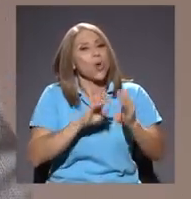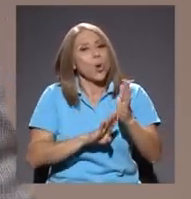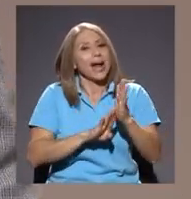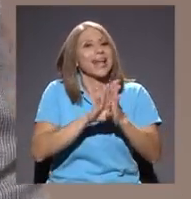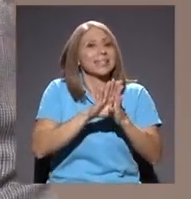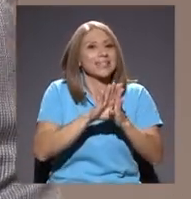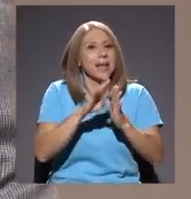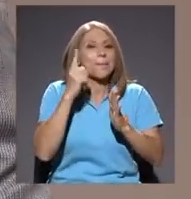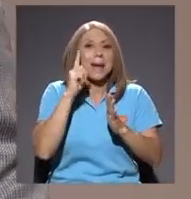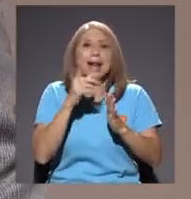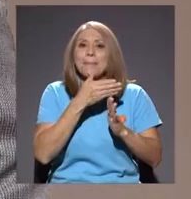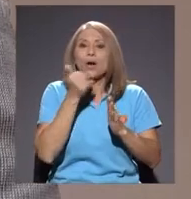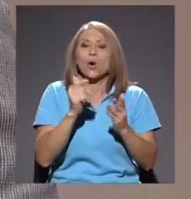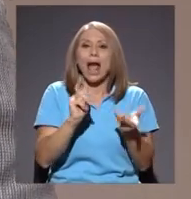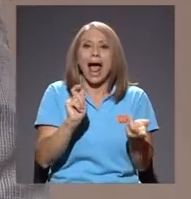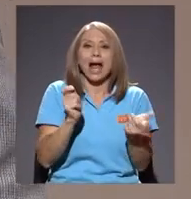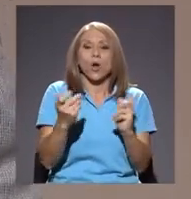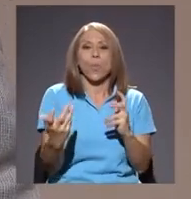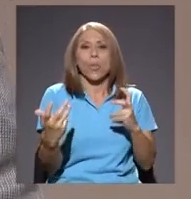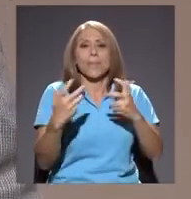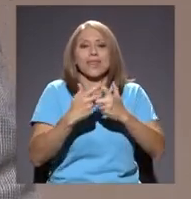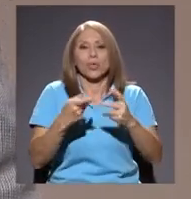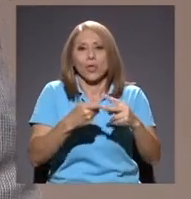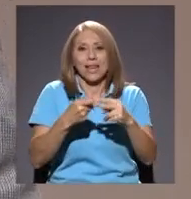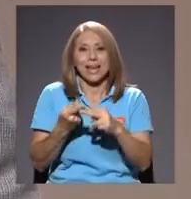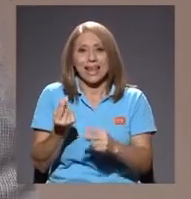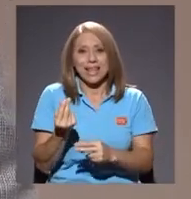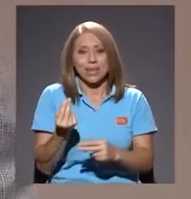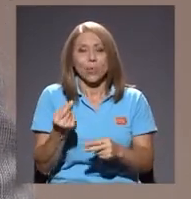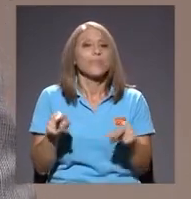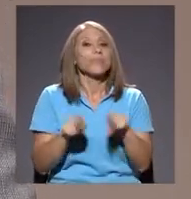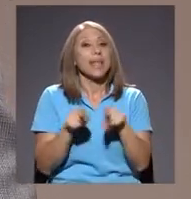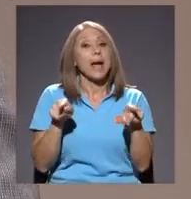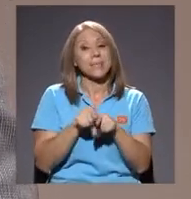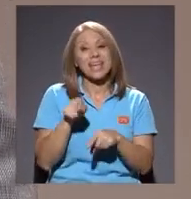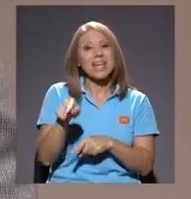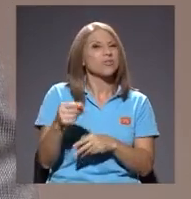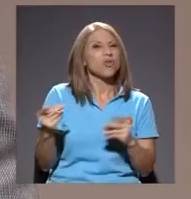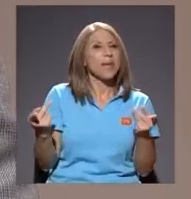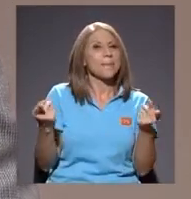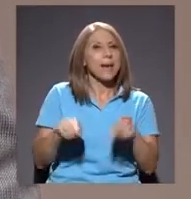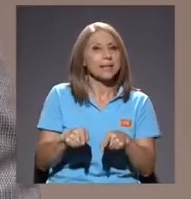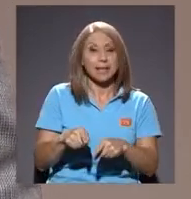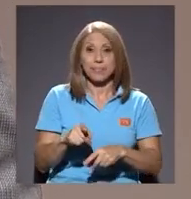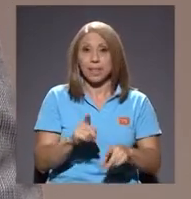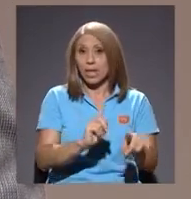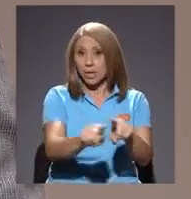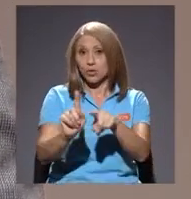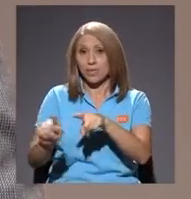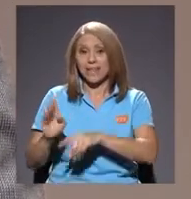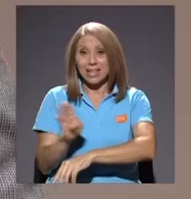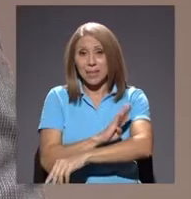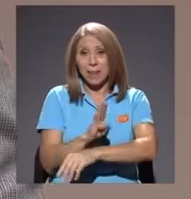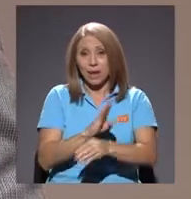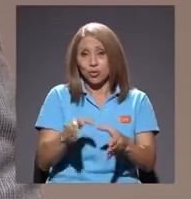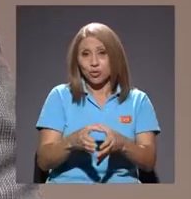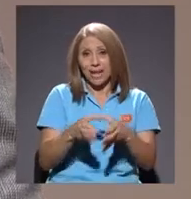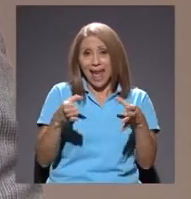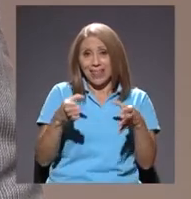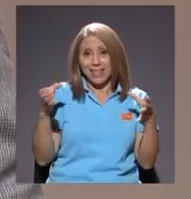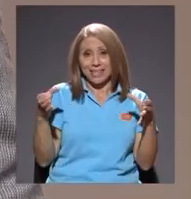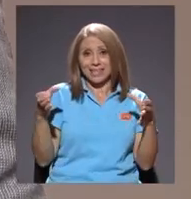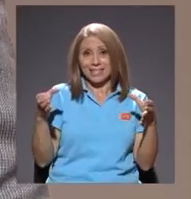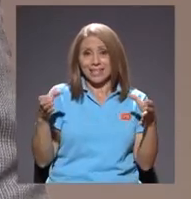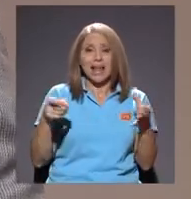crédito esto tiene además el agravante de que en los bancos grandes en las deudas malas